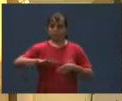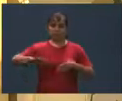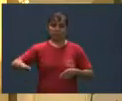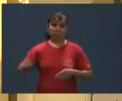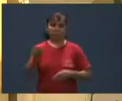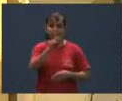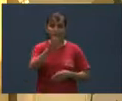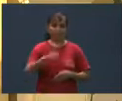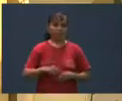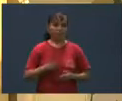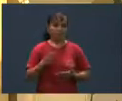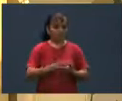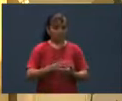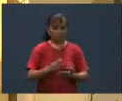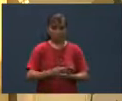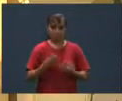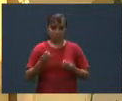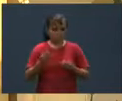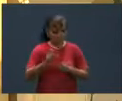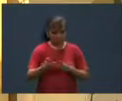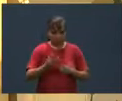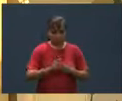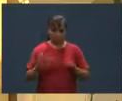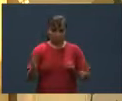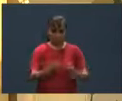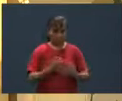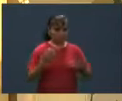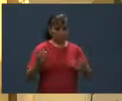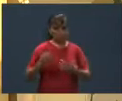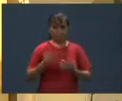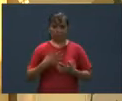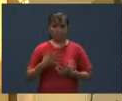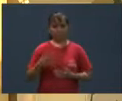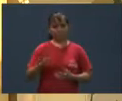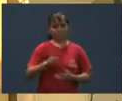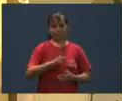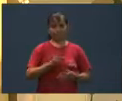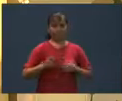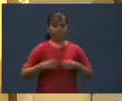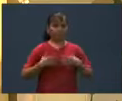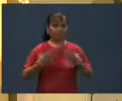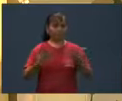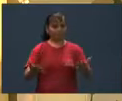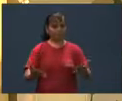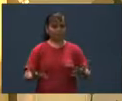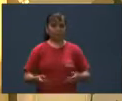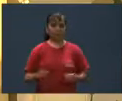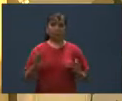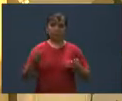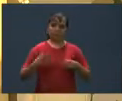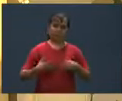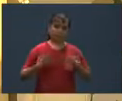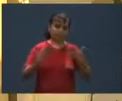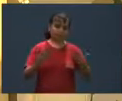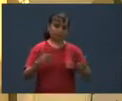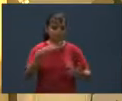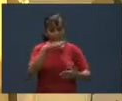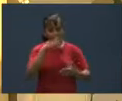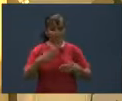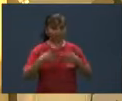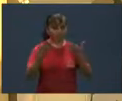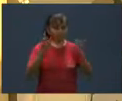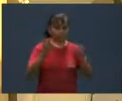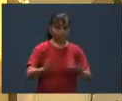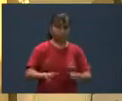apegarme, no solo a la riqueza, ¿a cuántas cosas nos podríamos apegar? Nos podemos apegar, no lo sé, a un vehículo, a